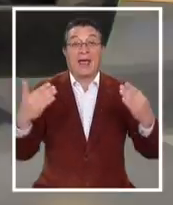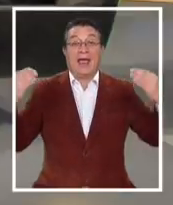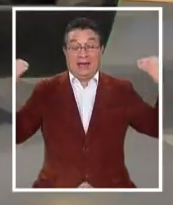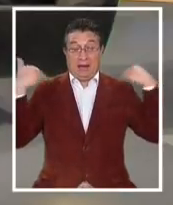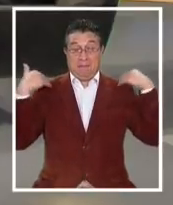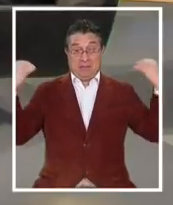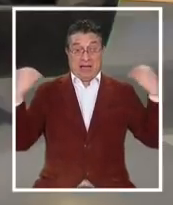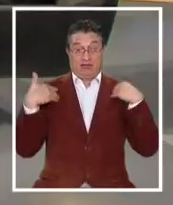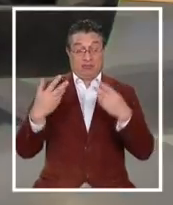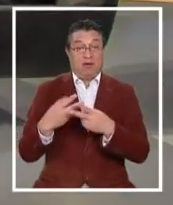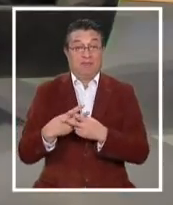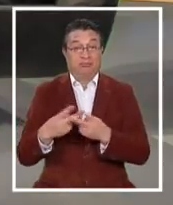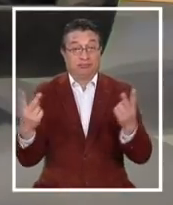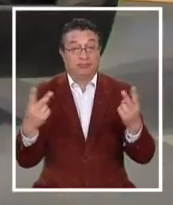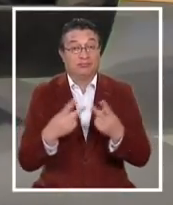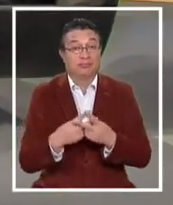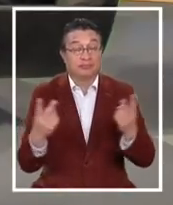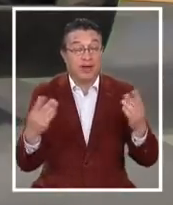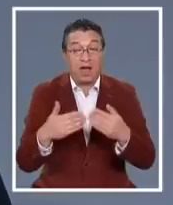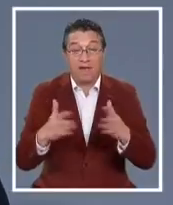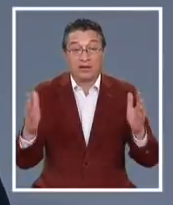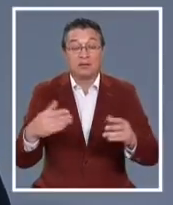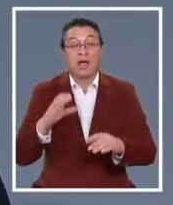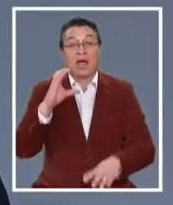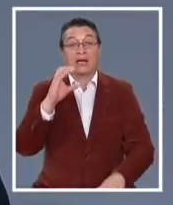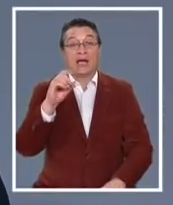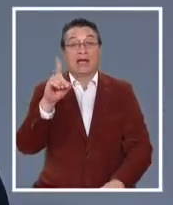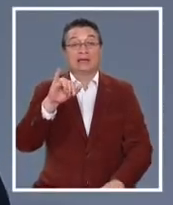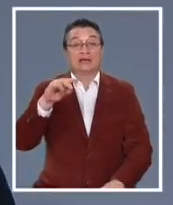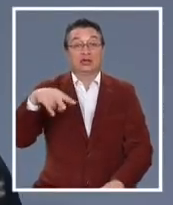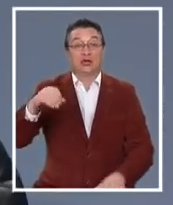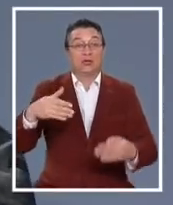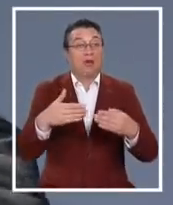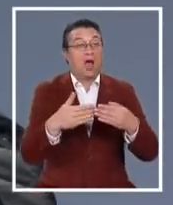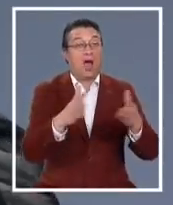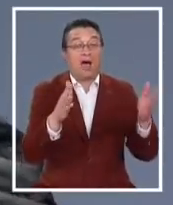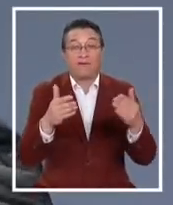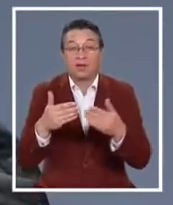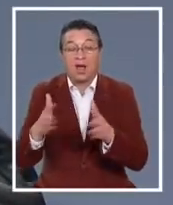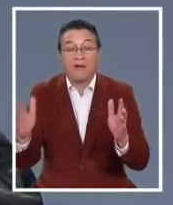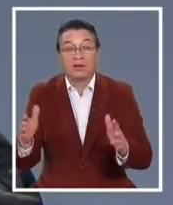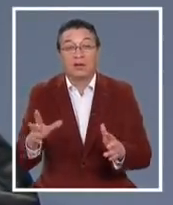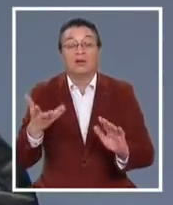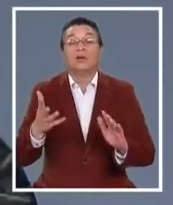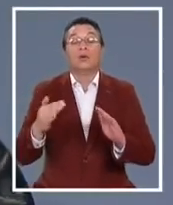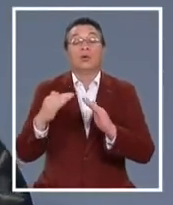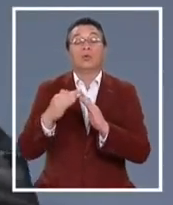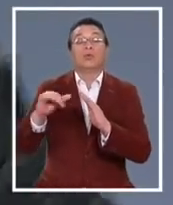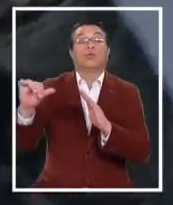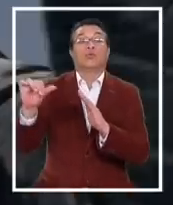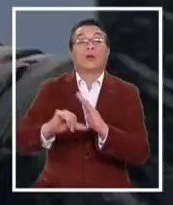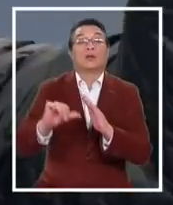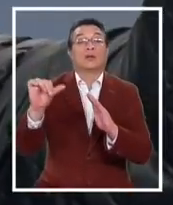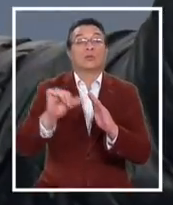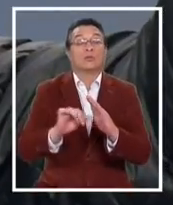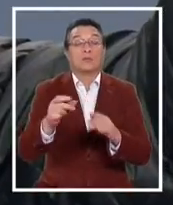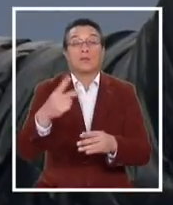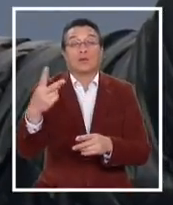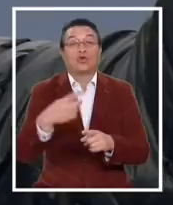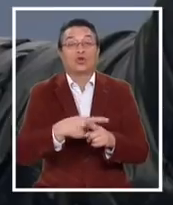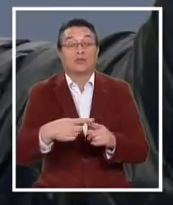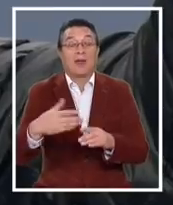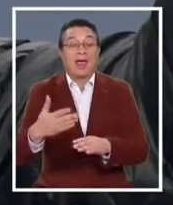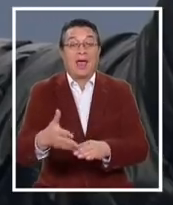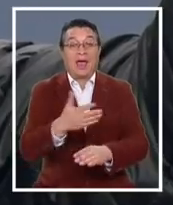gimnasios, y vamos abriendo los casinos. Y tú haces cuarentena, hace como 2 semanas